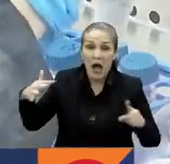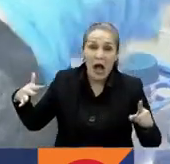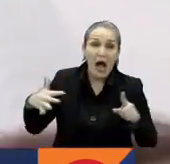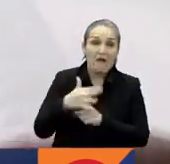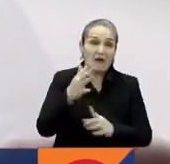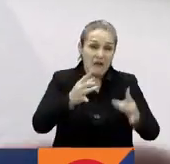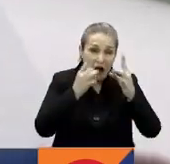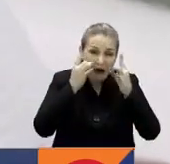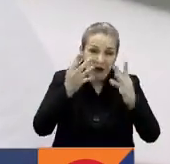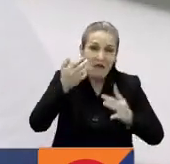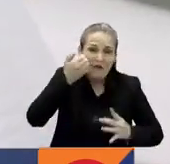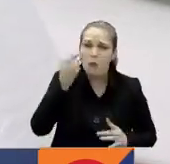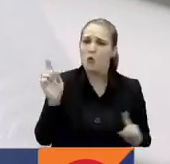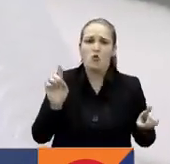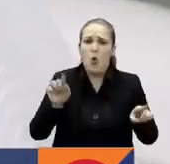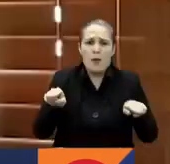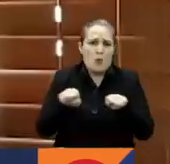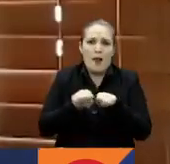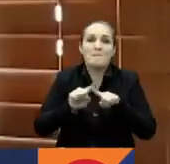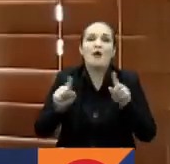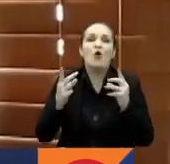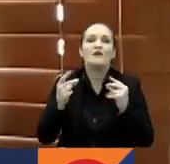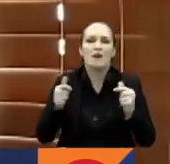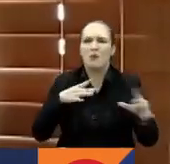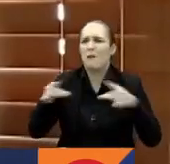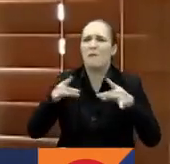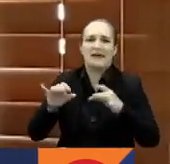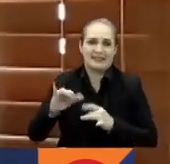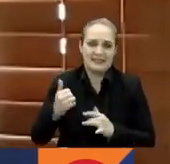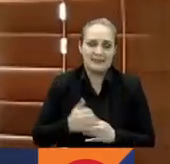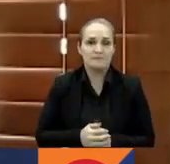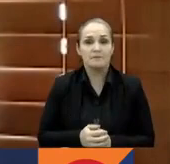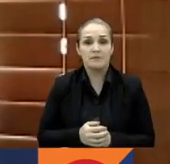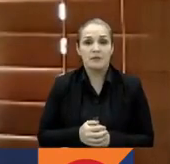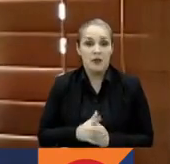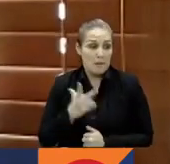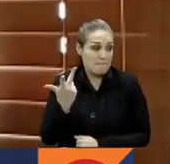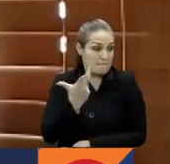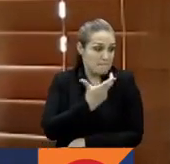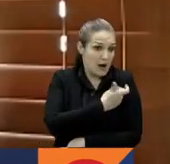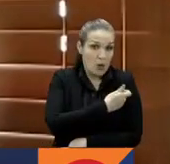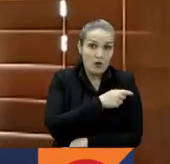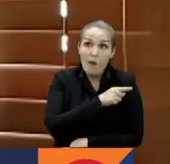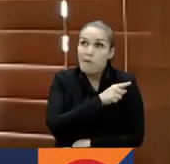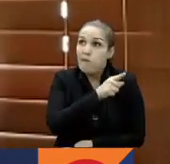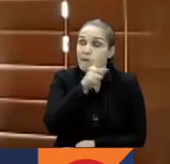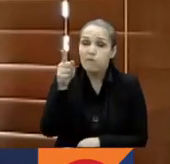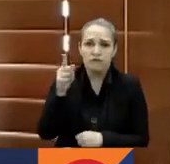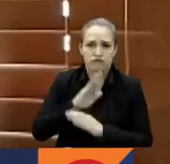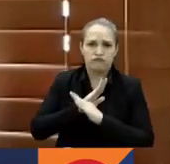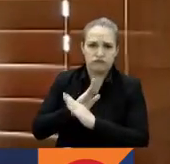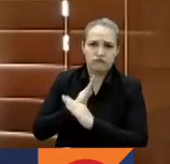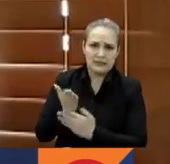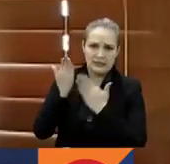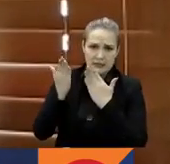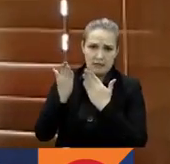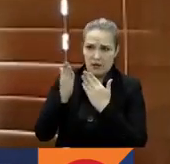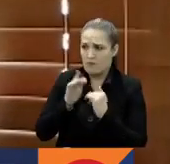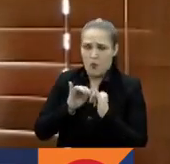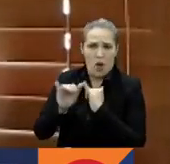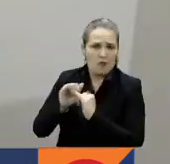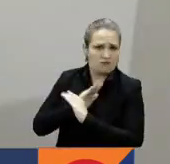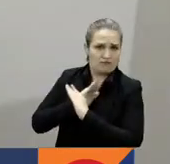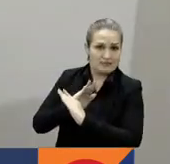severidad clínica de los pacientes y la letalidad. Las vacunas actuales son eficaces contra la variante Delta igualmente, por lo cual es necesario